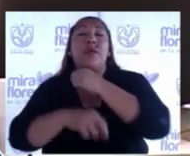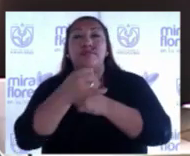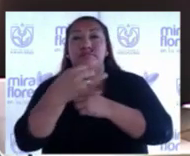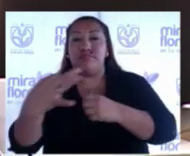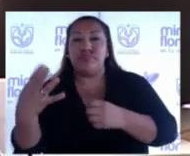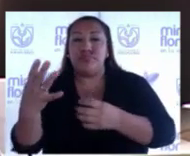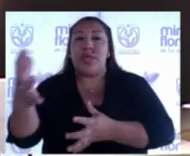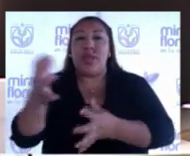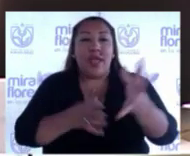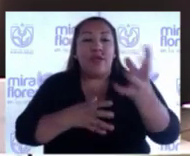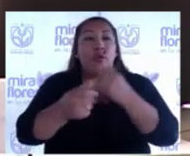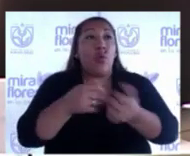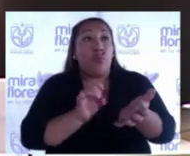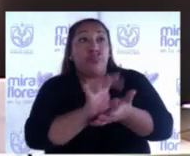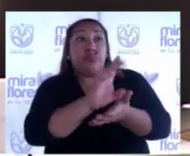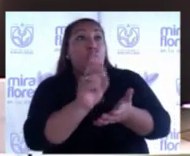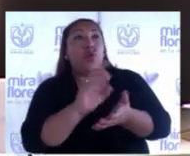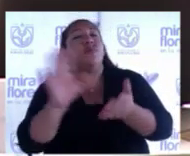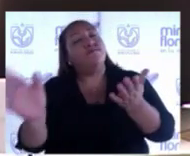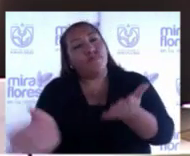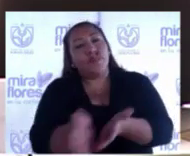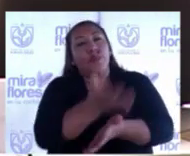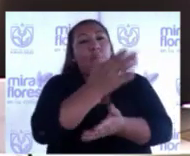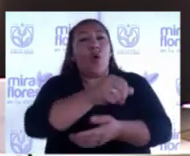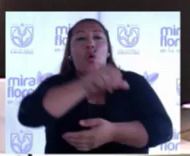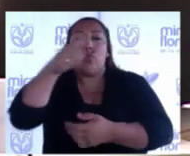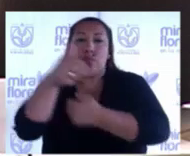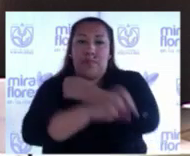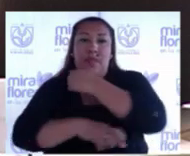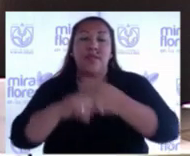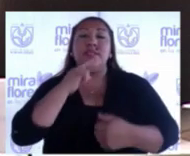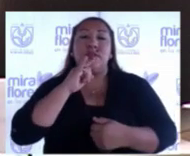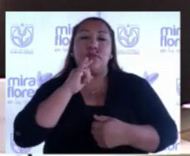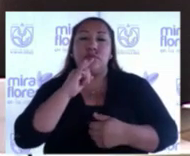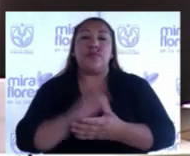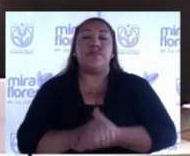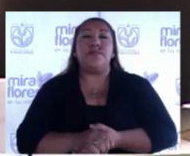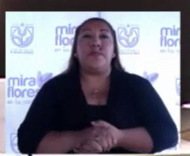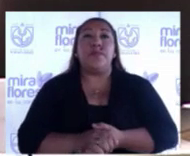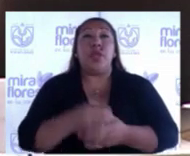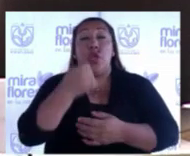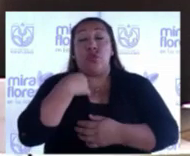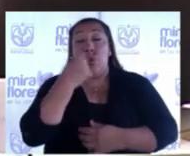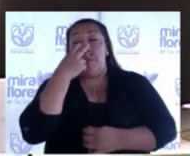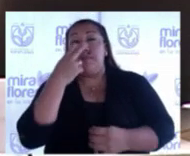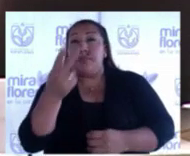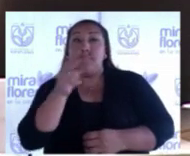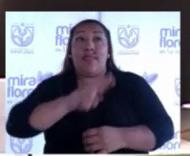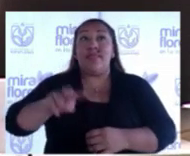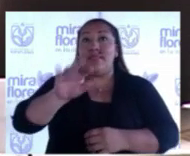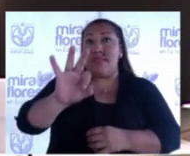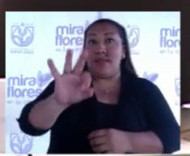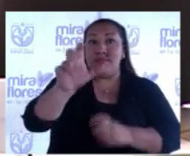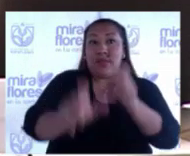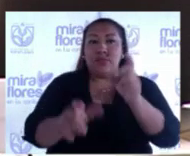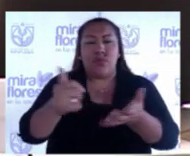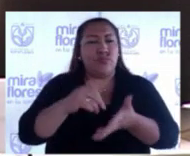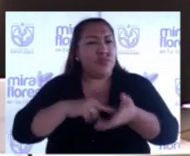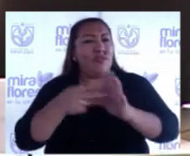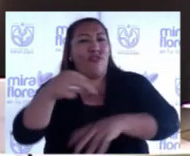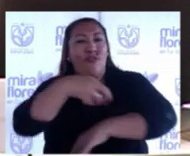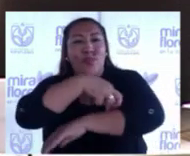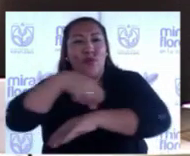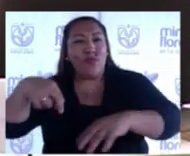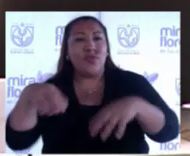para recoger su expulsión y poder así salir del país. El profesionalismo demostrado por dichas personas contribuyó a